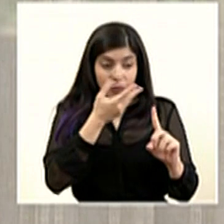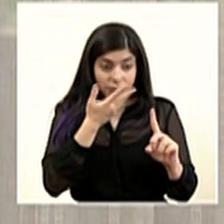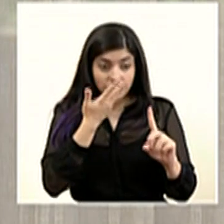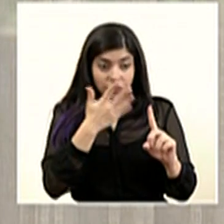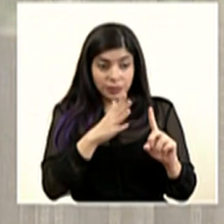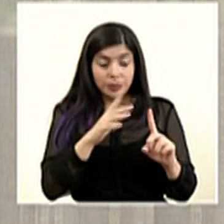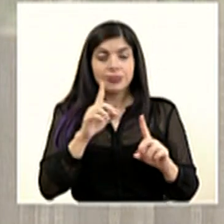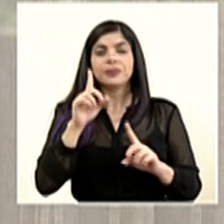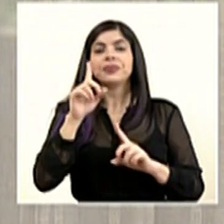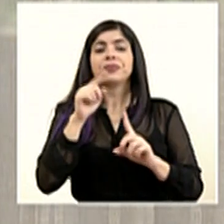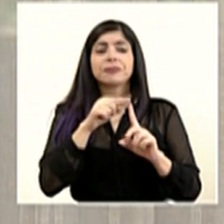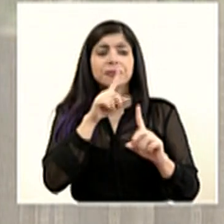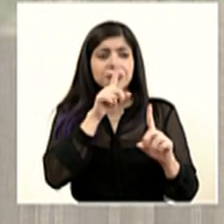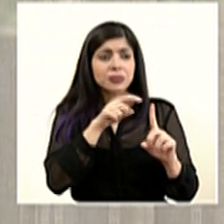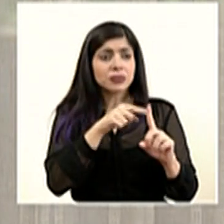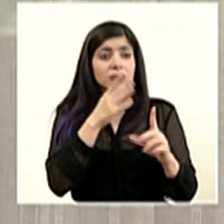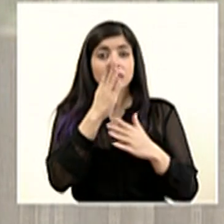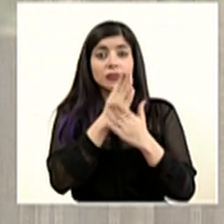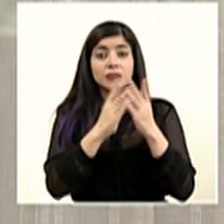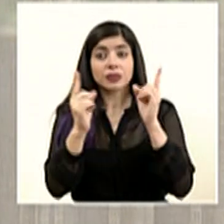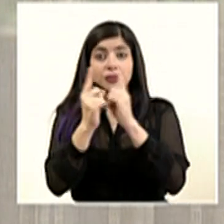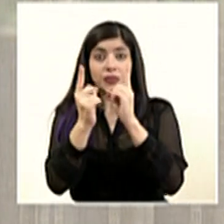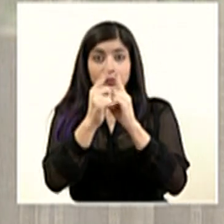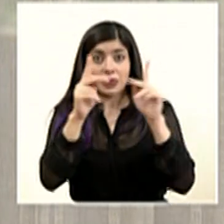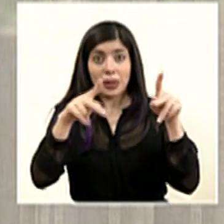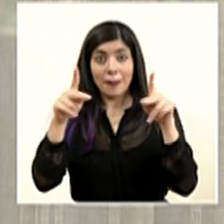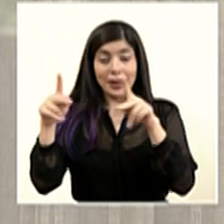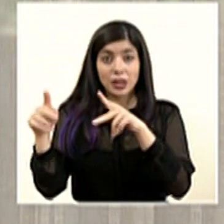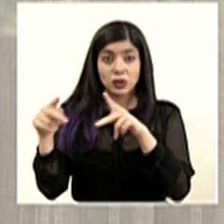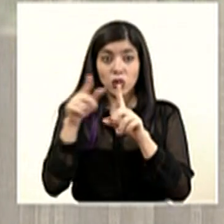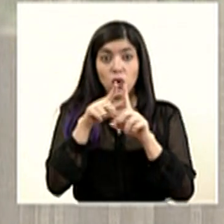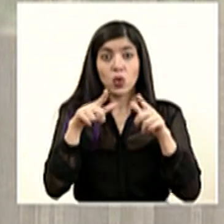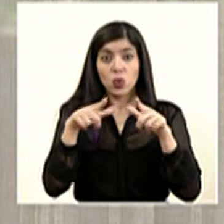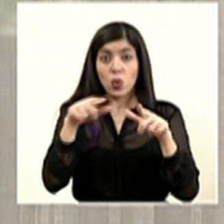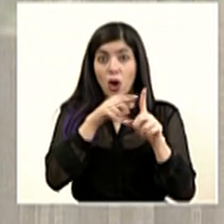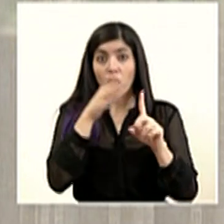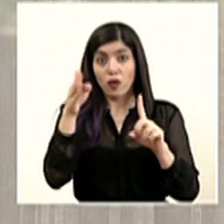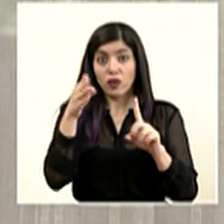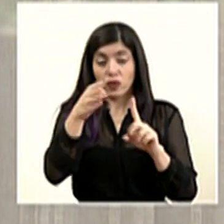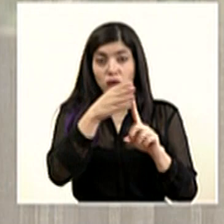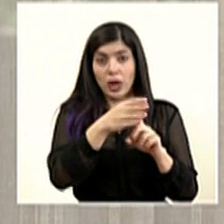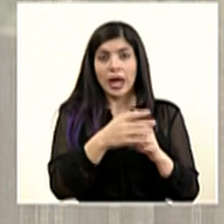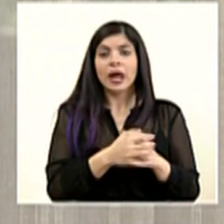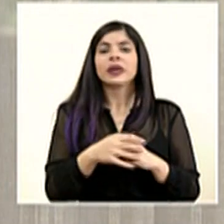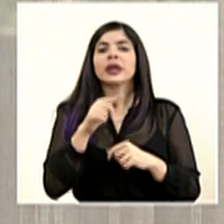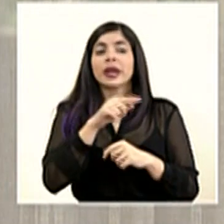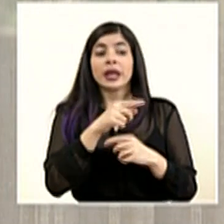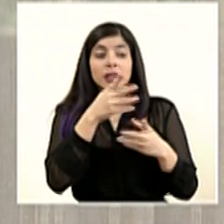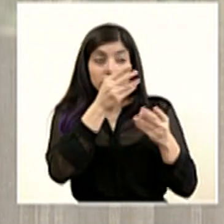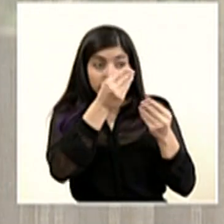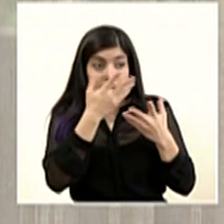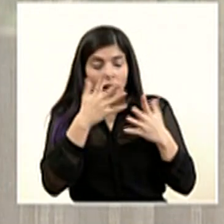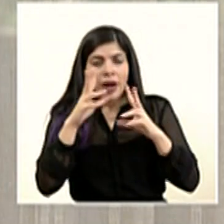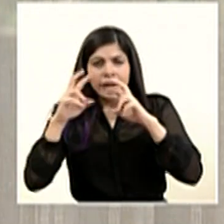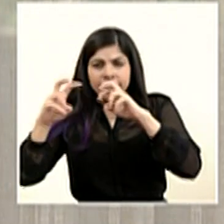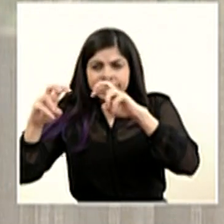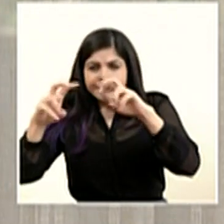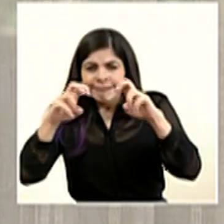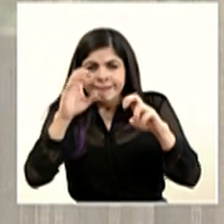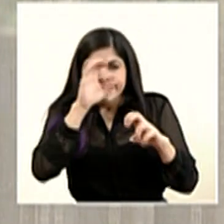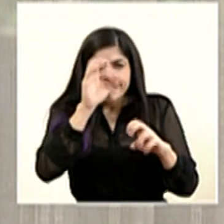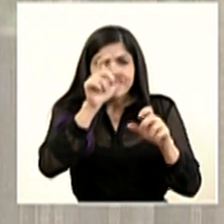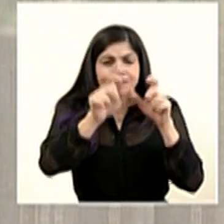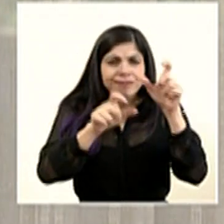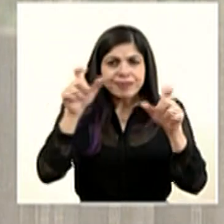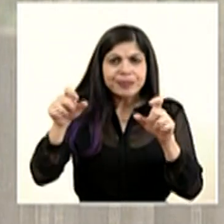incluso preguntándole si tuvo algún contacto con personas en los recintos en donde estuvo y ahí se hace justamente el rastreo, identificación de los casos